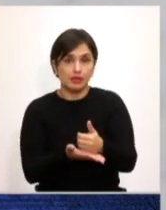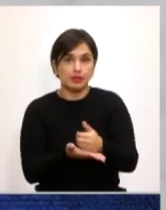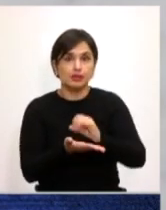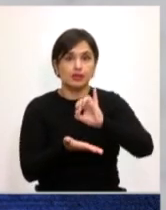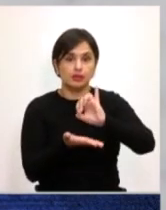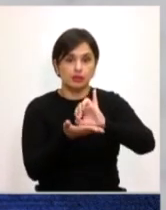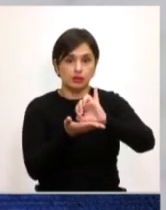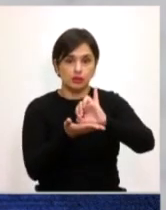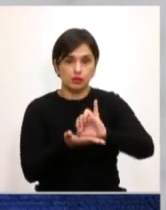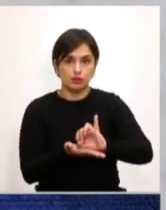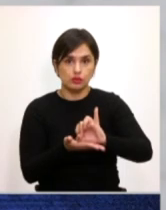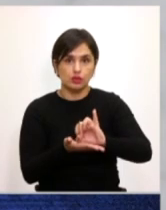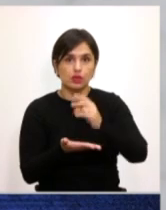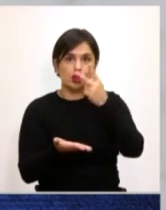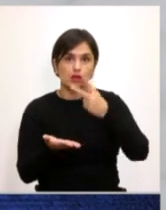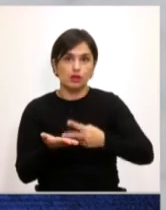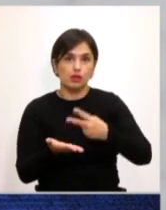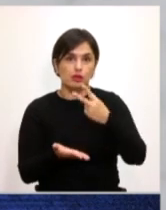Institucional